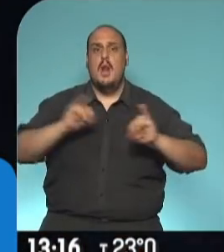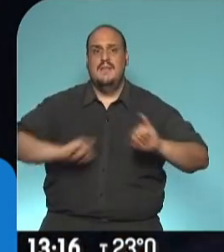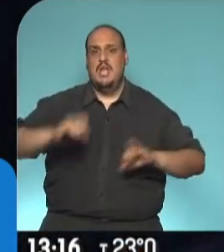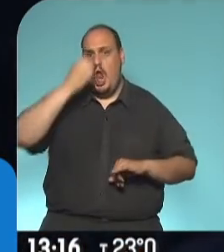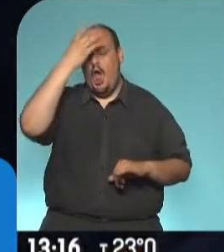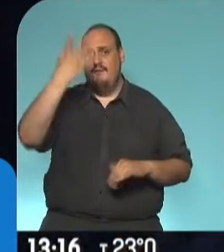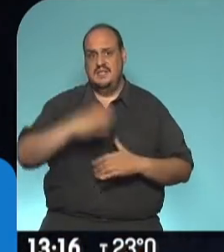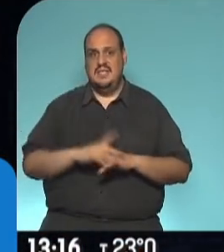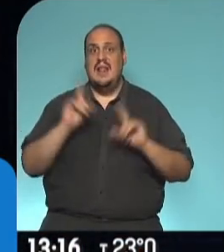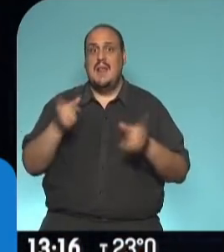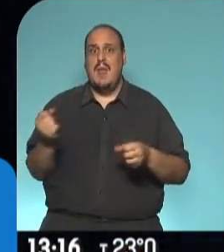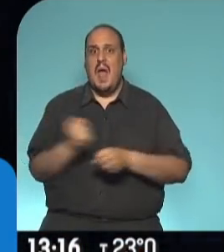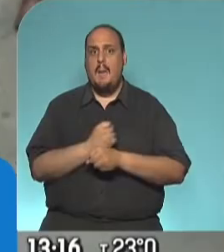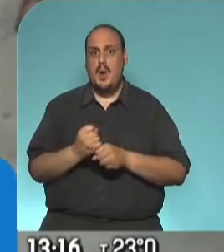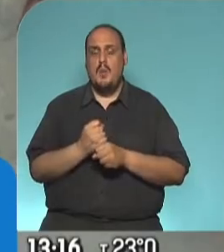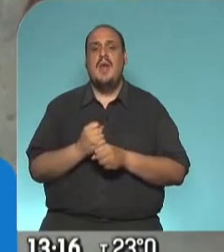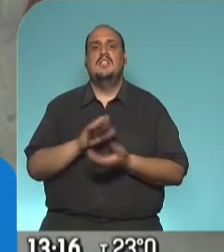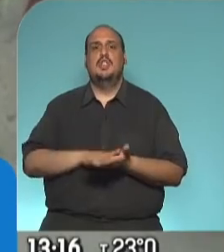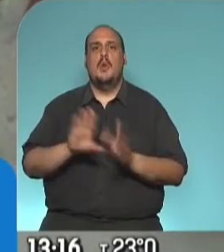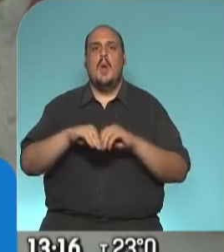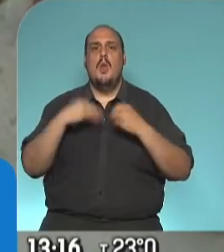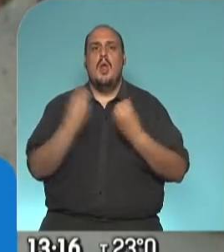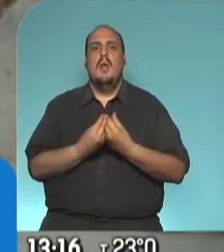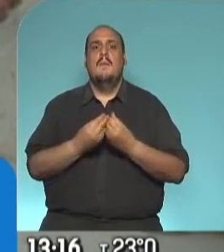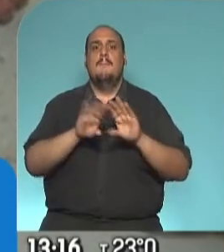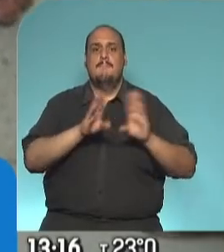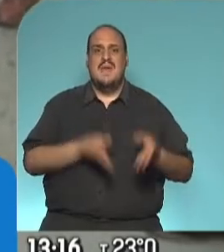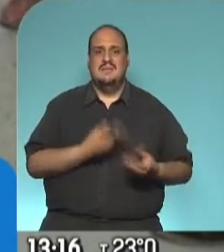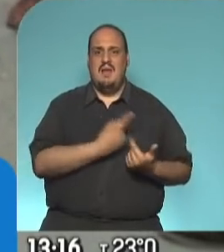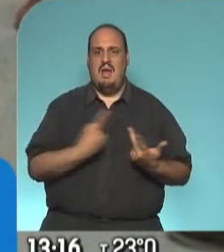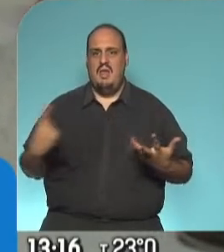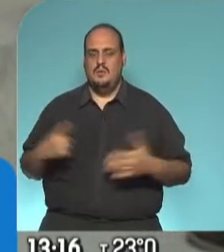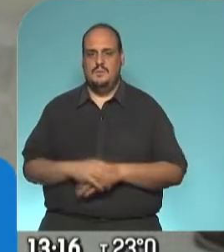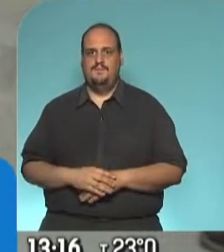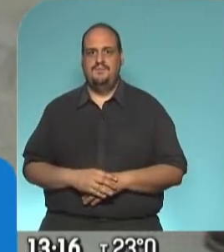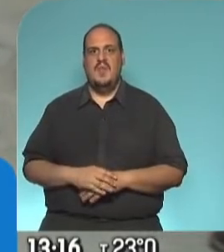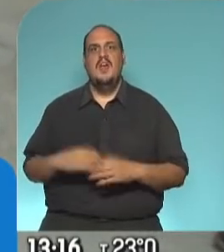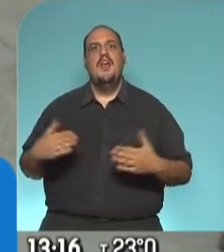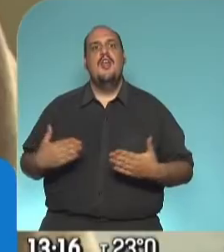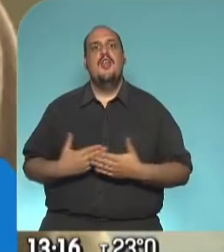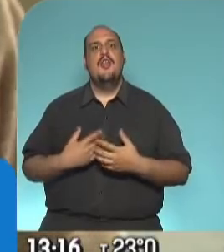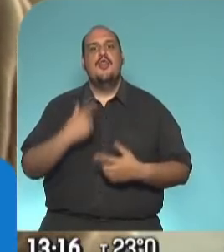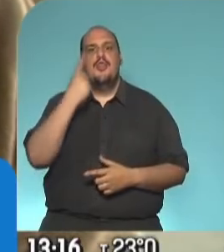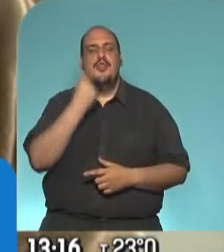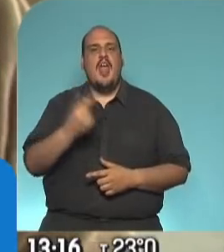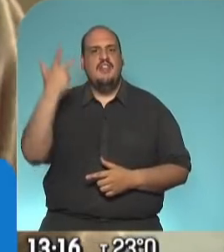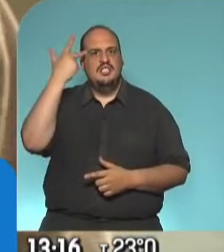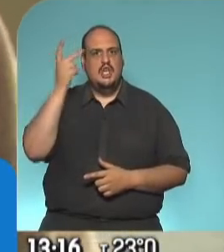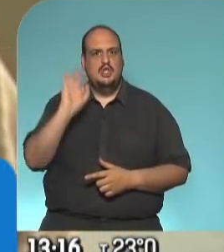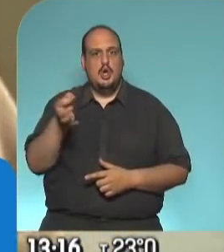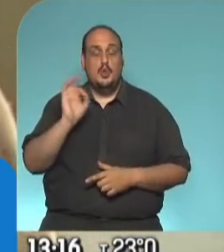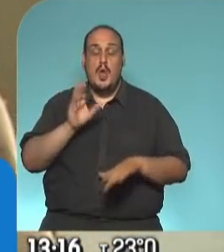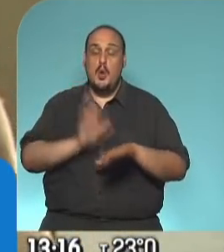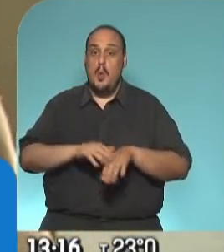y confirmada del resultado de cada una de las mesas. El día 18 de octubre, propiamente por el tema de la pandemia, se están